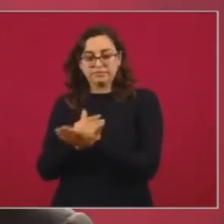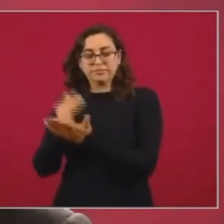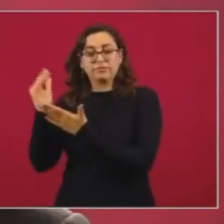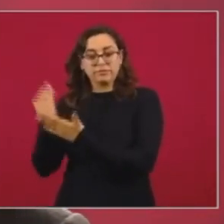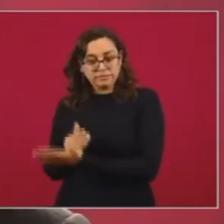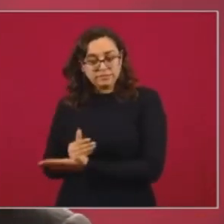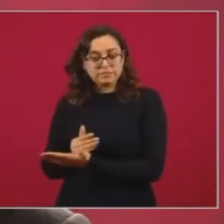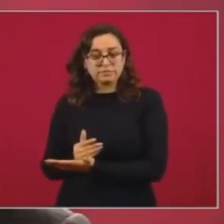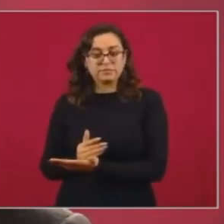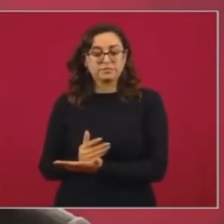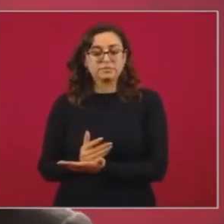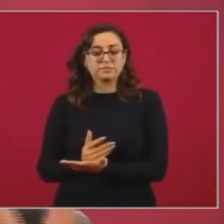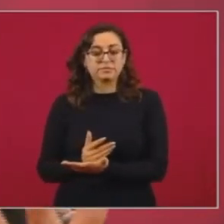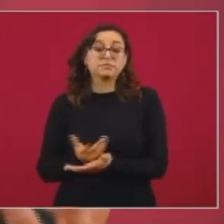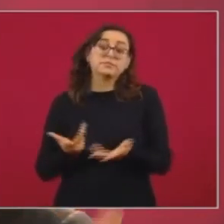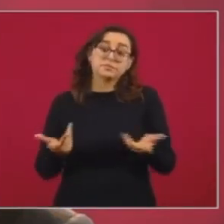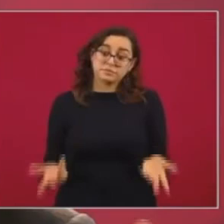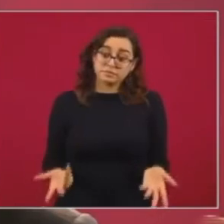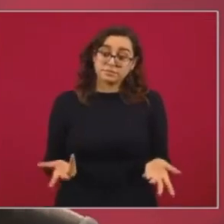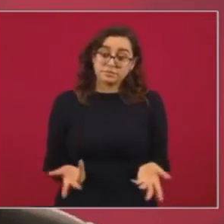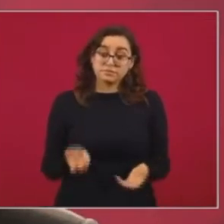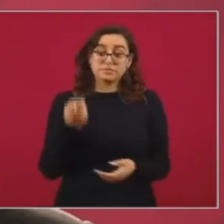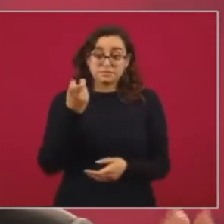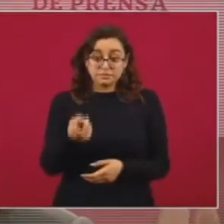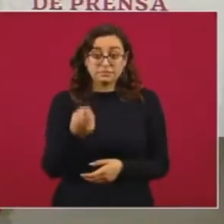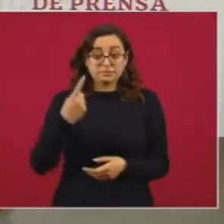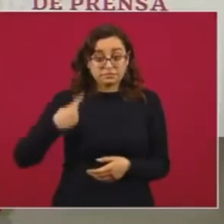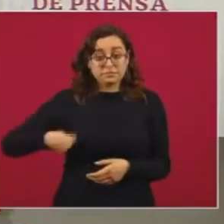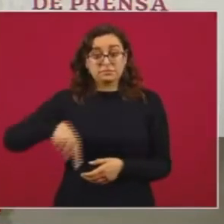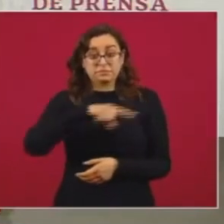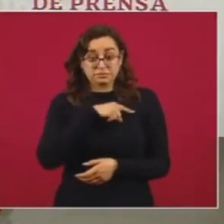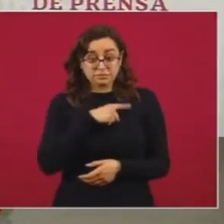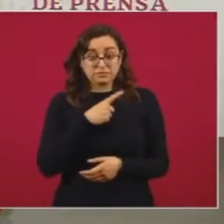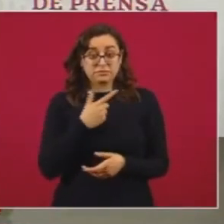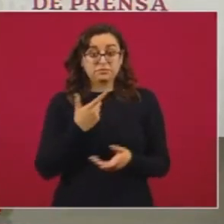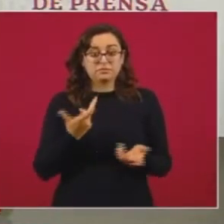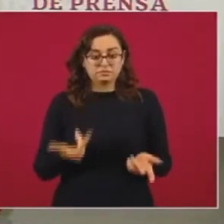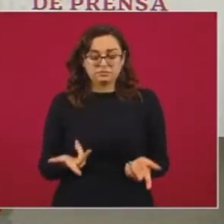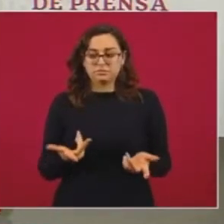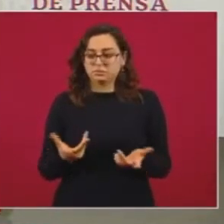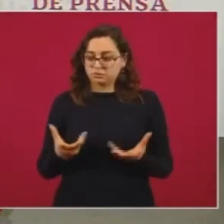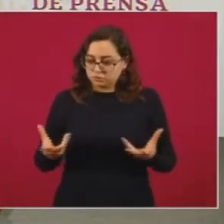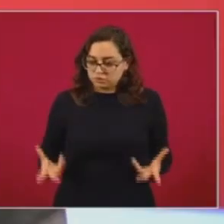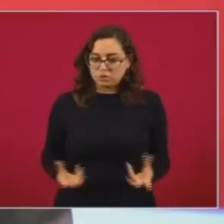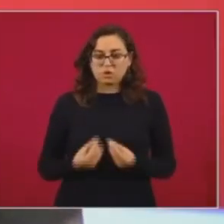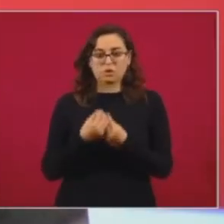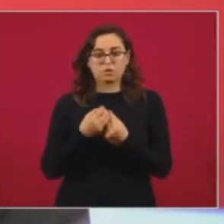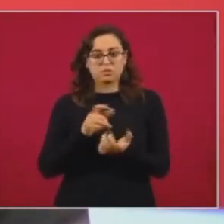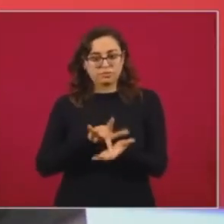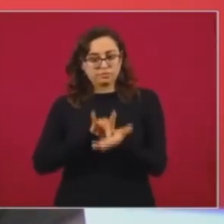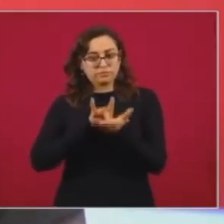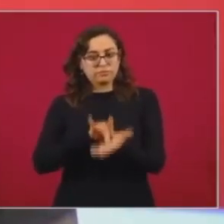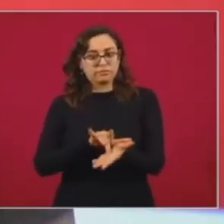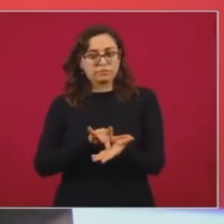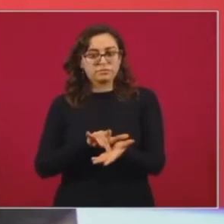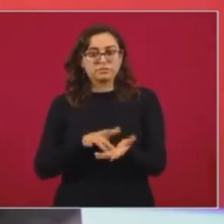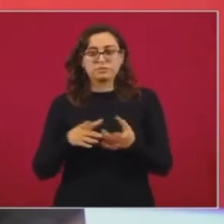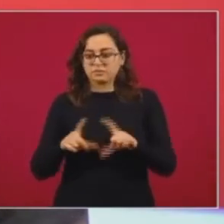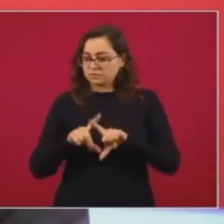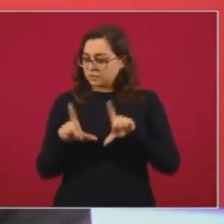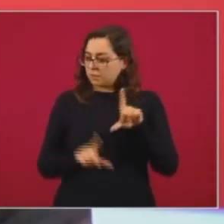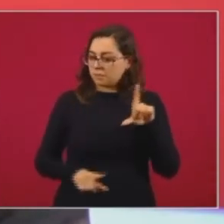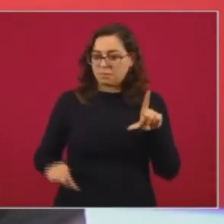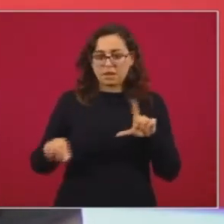personas. Entonces, si logramos todas y todos actuar solidariamente, como lo ha venido haciendo México, el